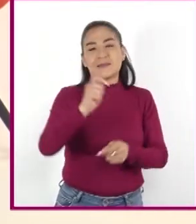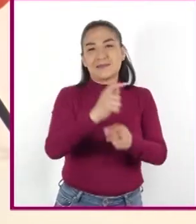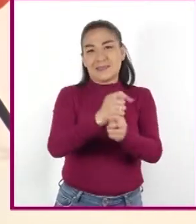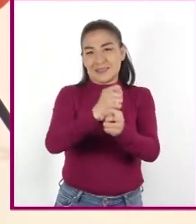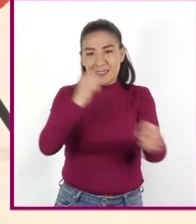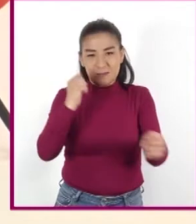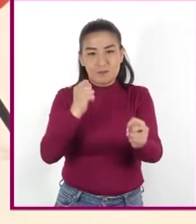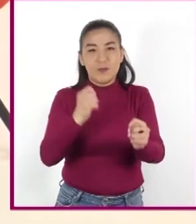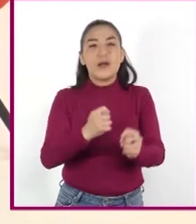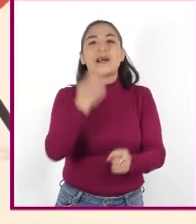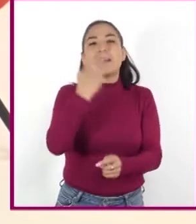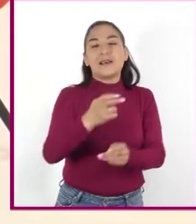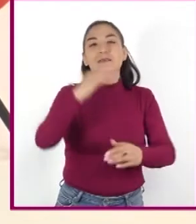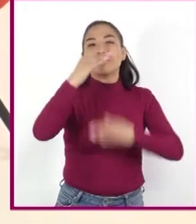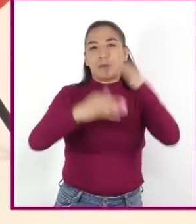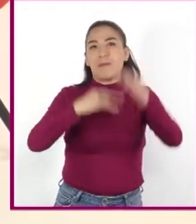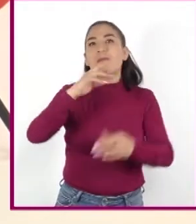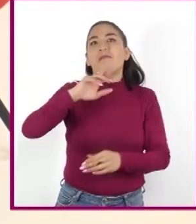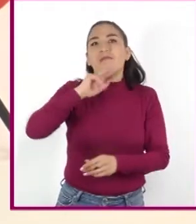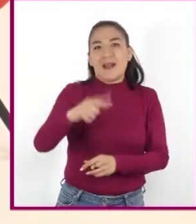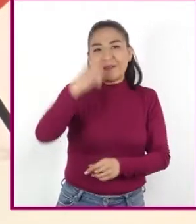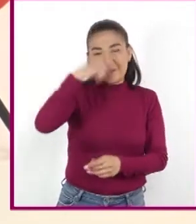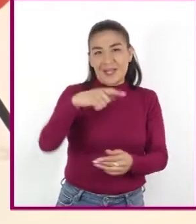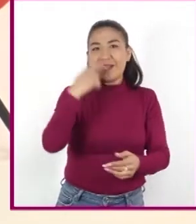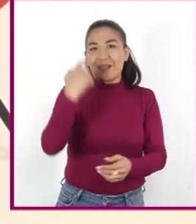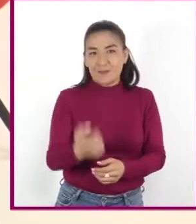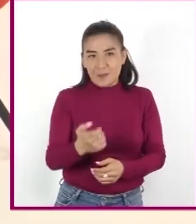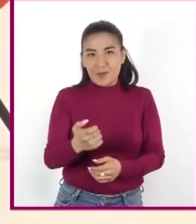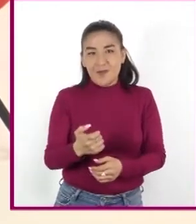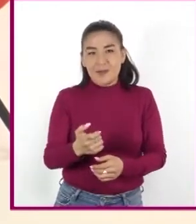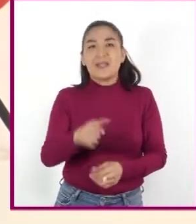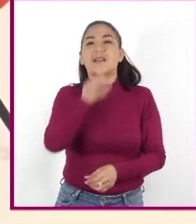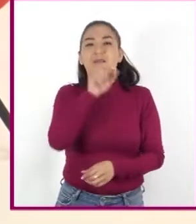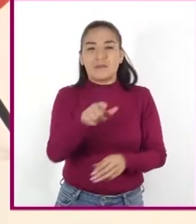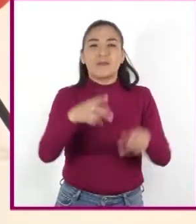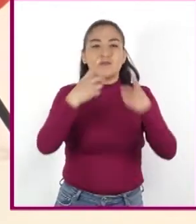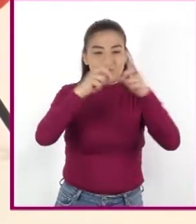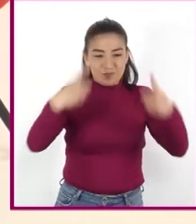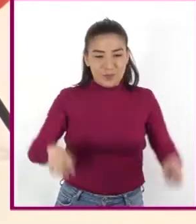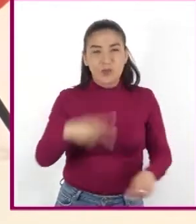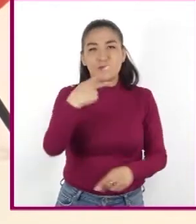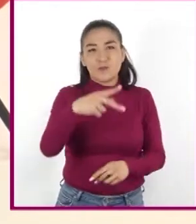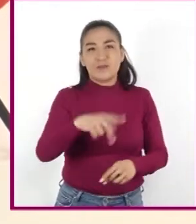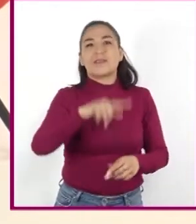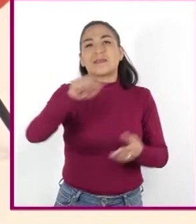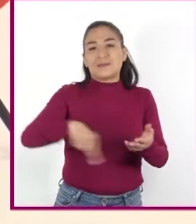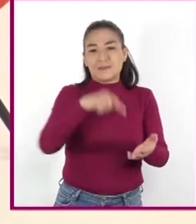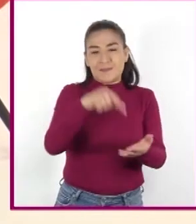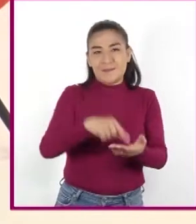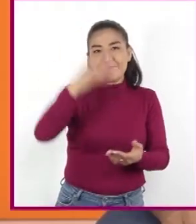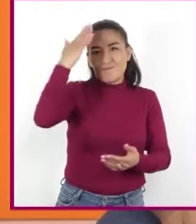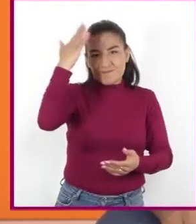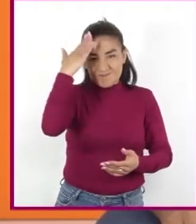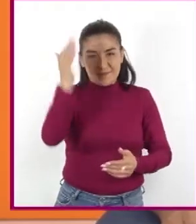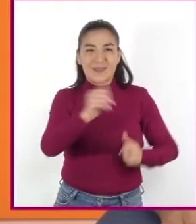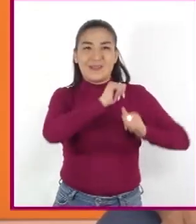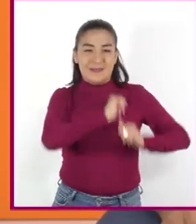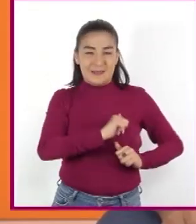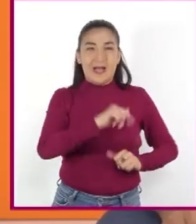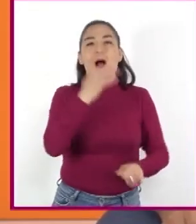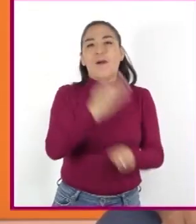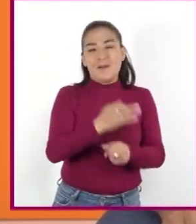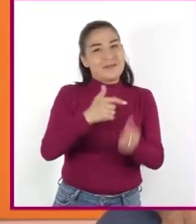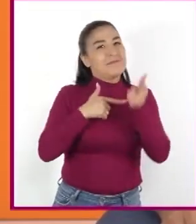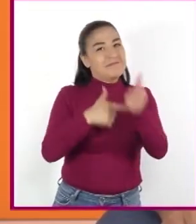que favorecieron el crecimiento económico y el desarrollo del capitalismo que nos rige actualmente. Muy bien, maestra,